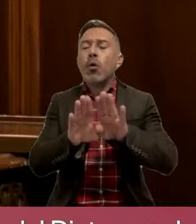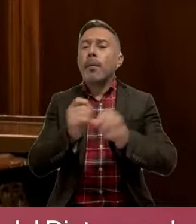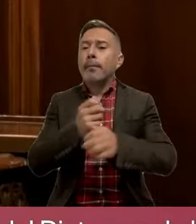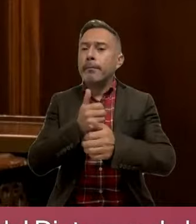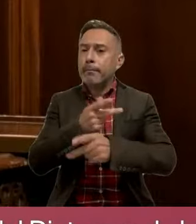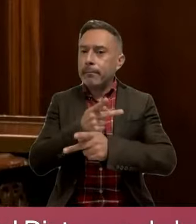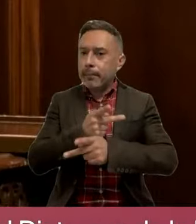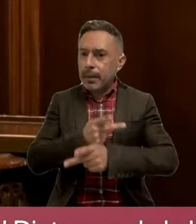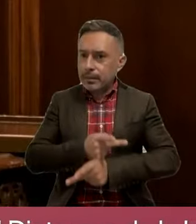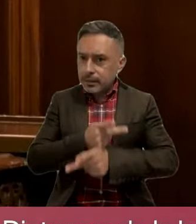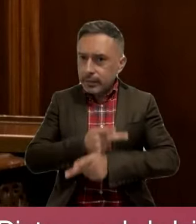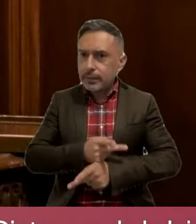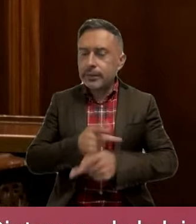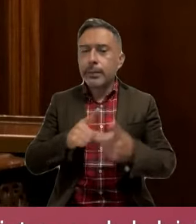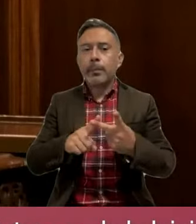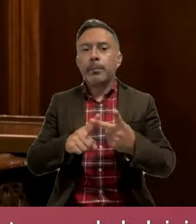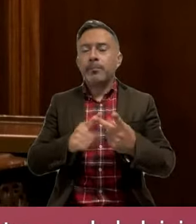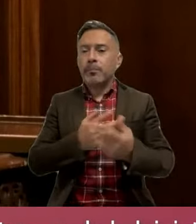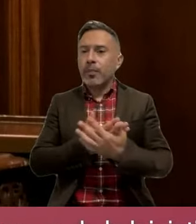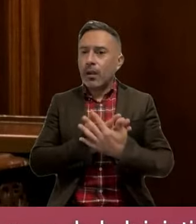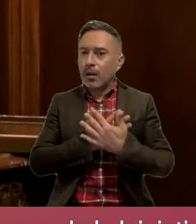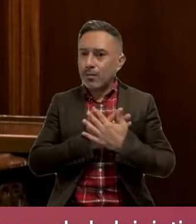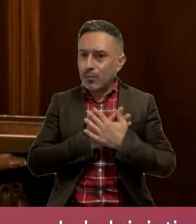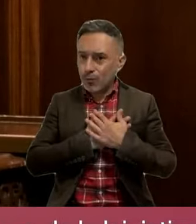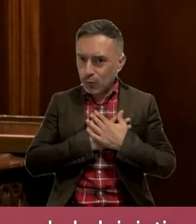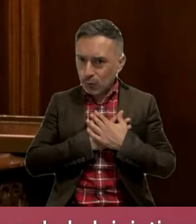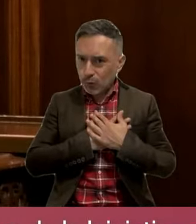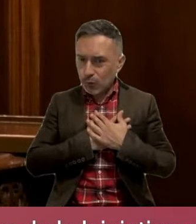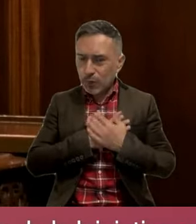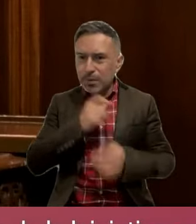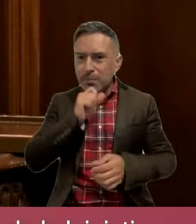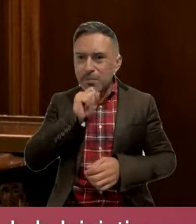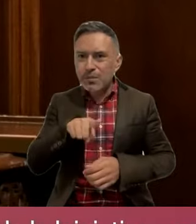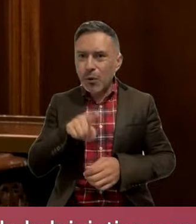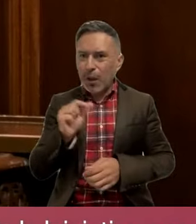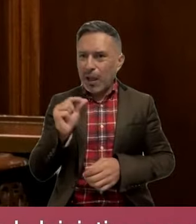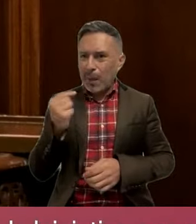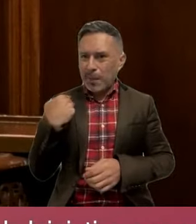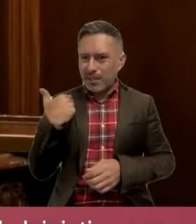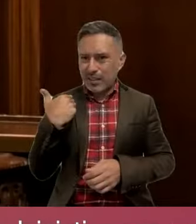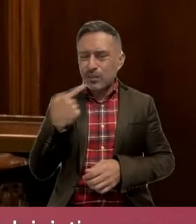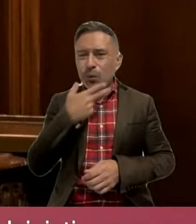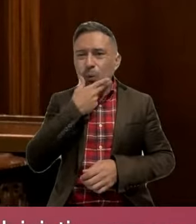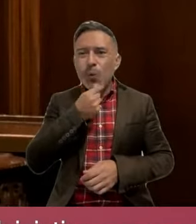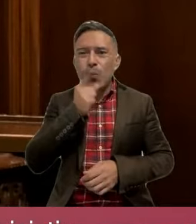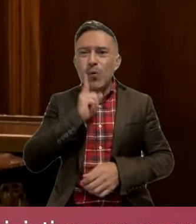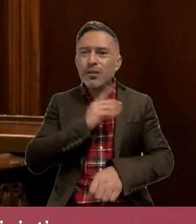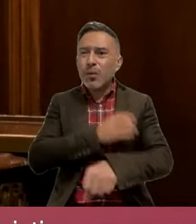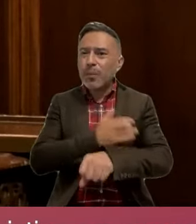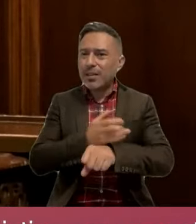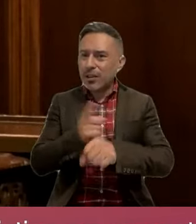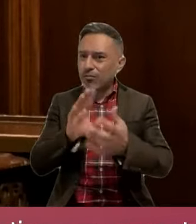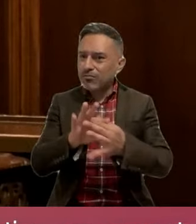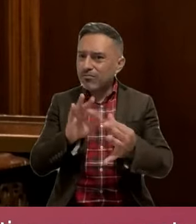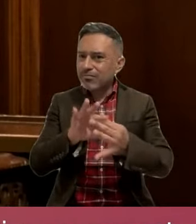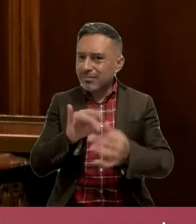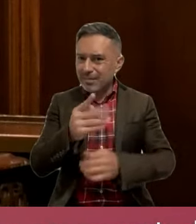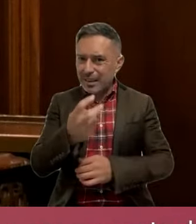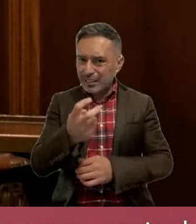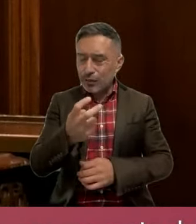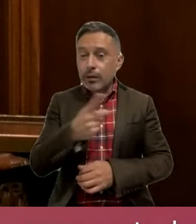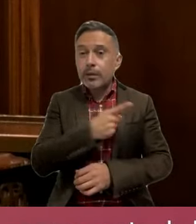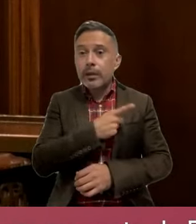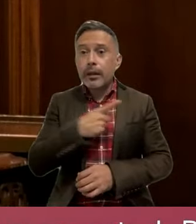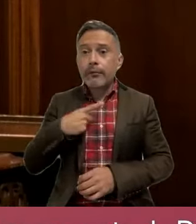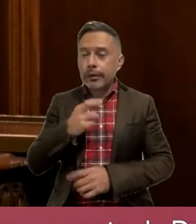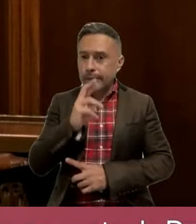amor, se construye como hace un rato lo dijeron algunos compañeros y compañeras, se construye con